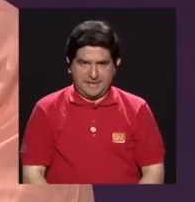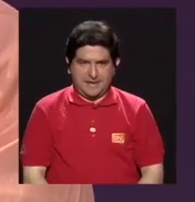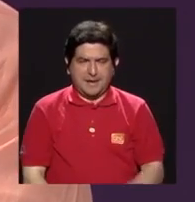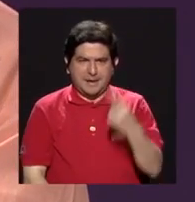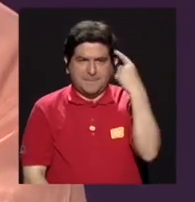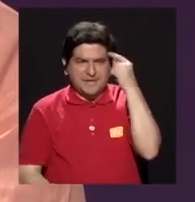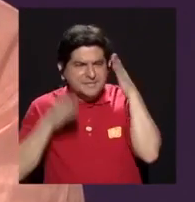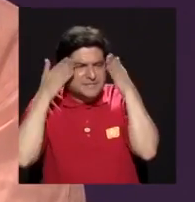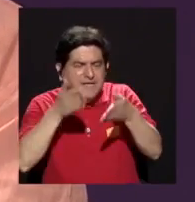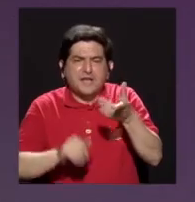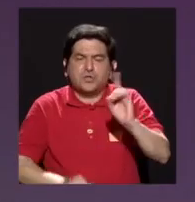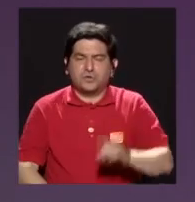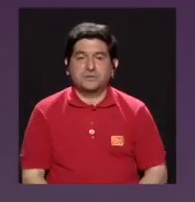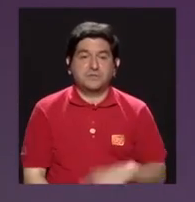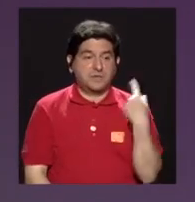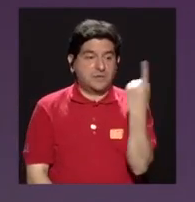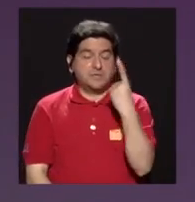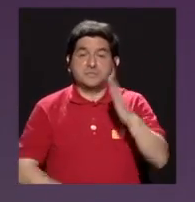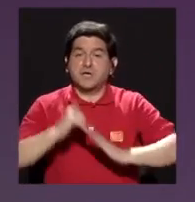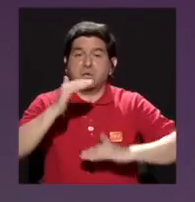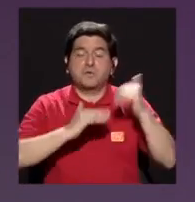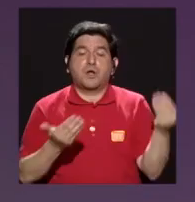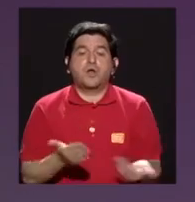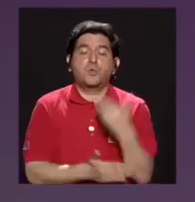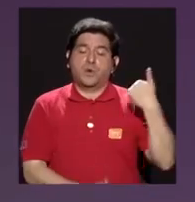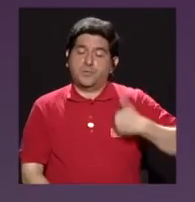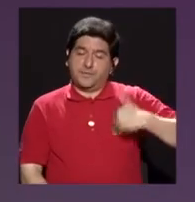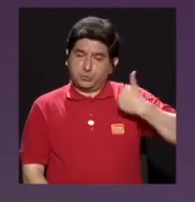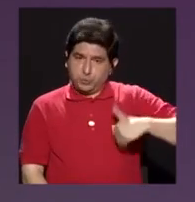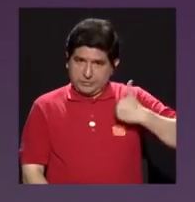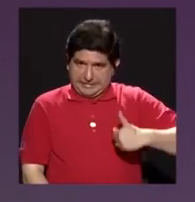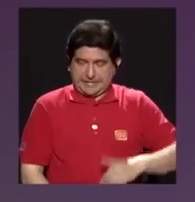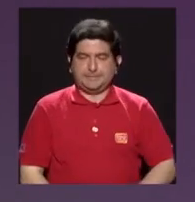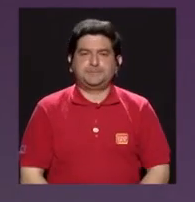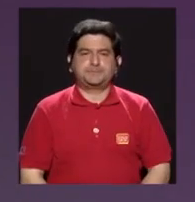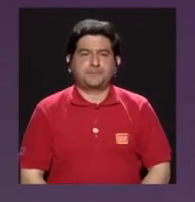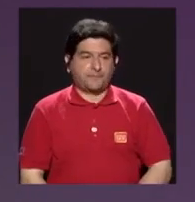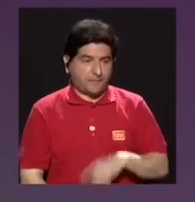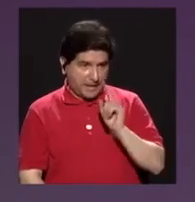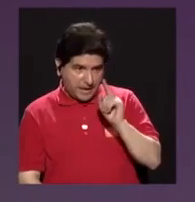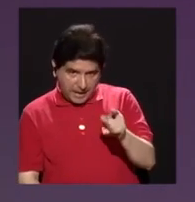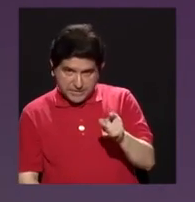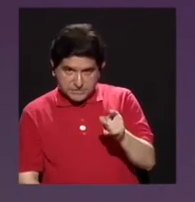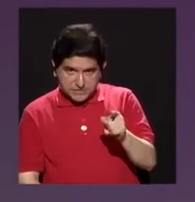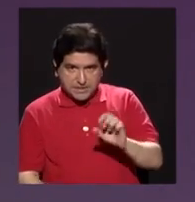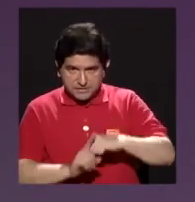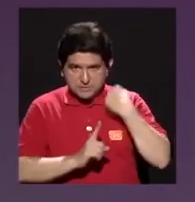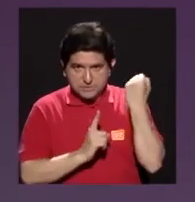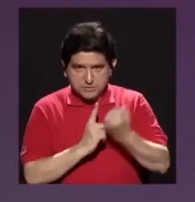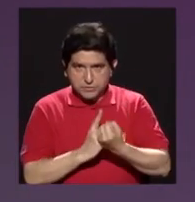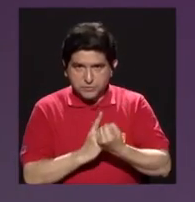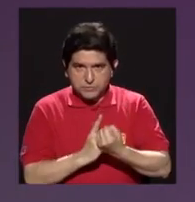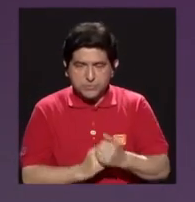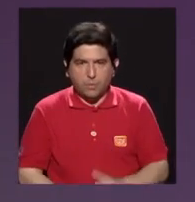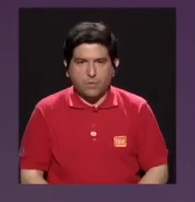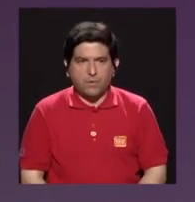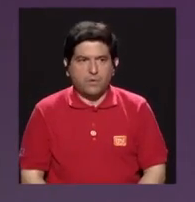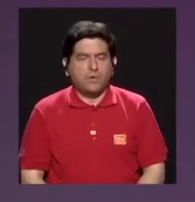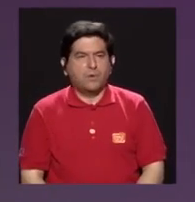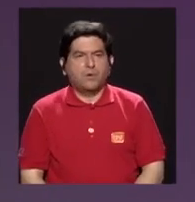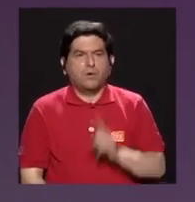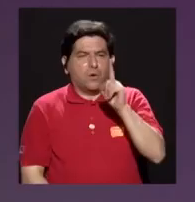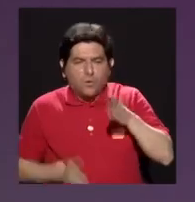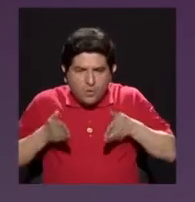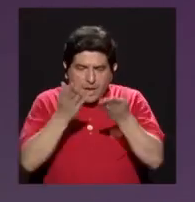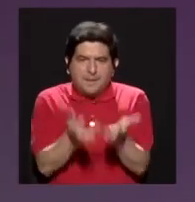apuntar yo creo que siempre hay que apuntar hacia la construcción de nuevas masculinidades definitivamente eso es un norte